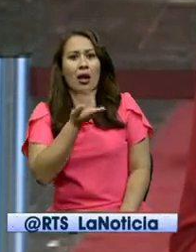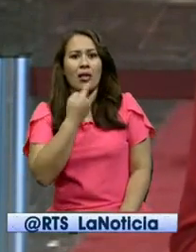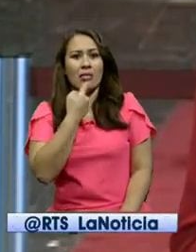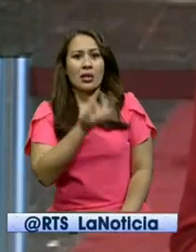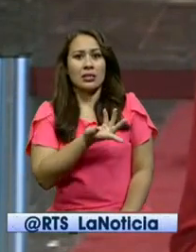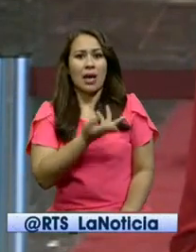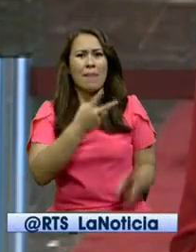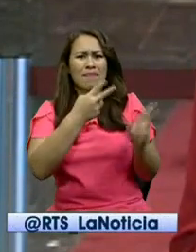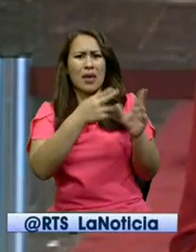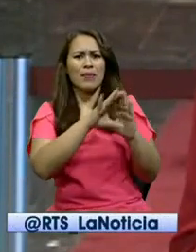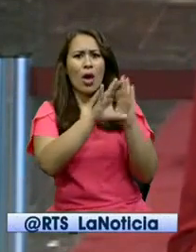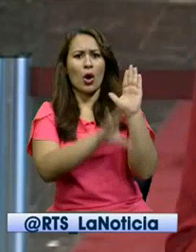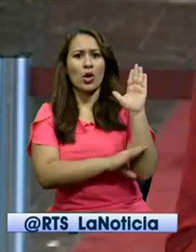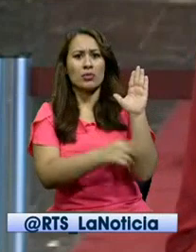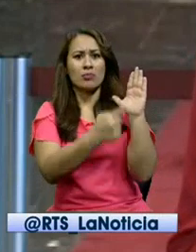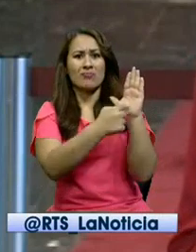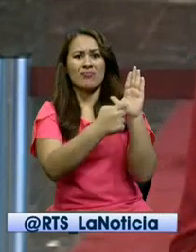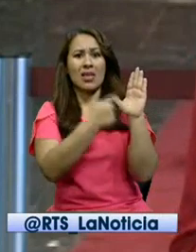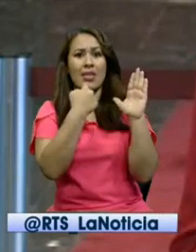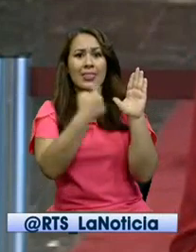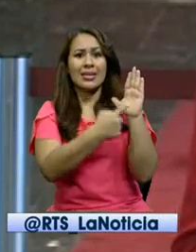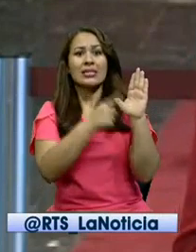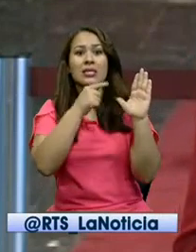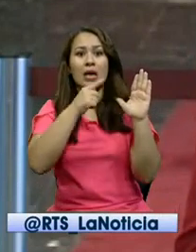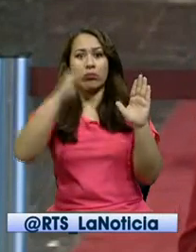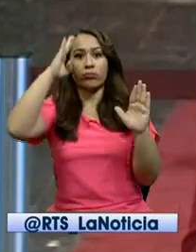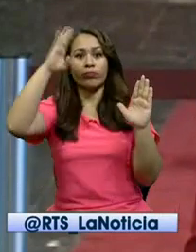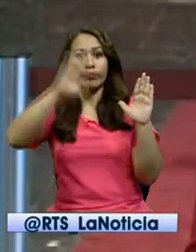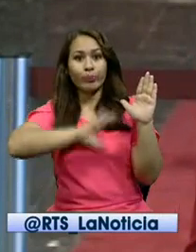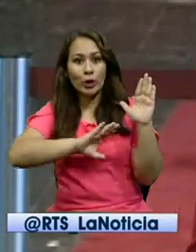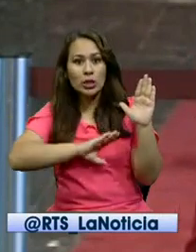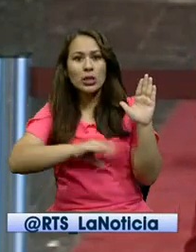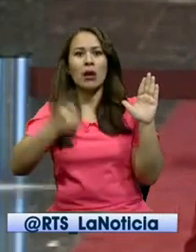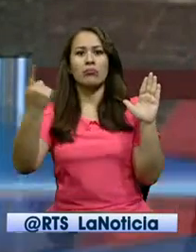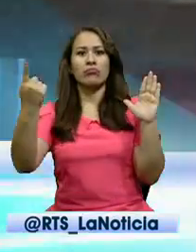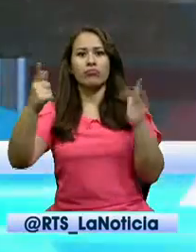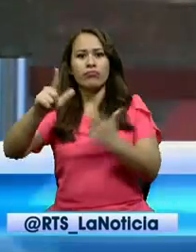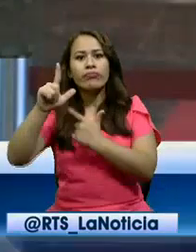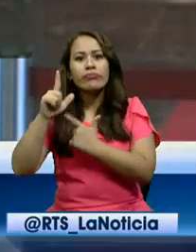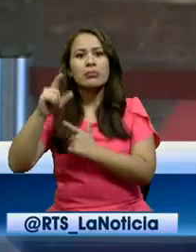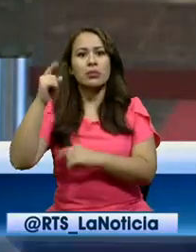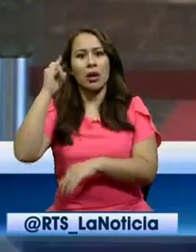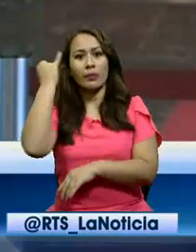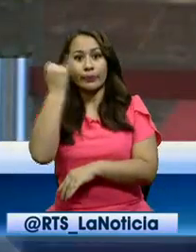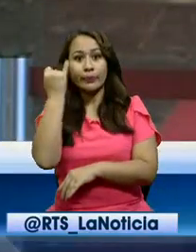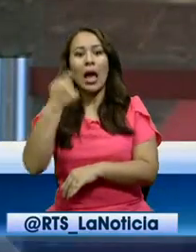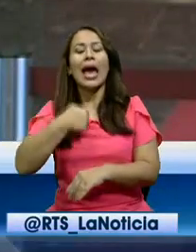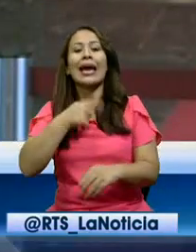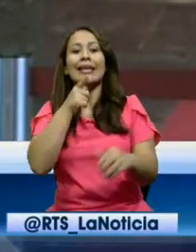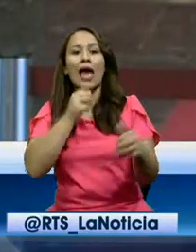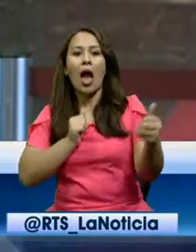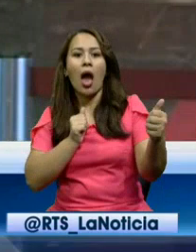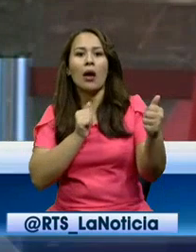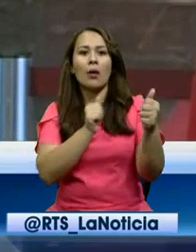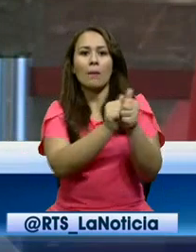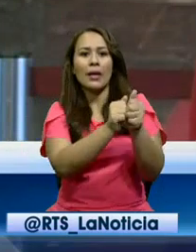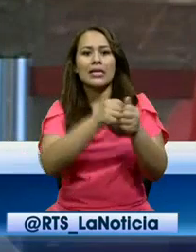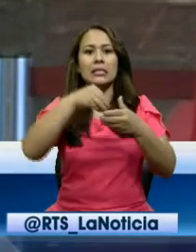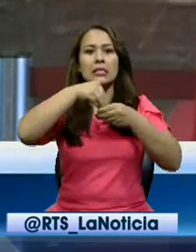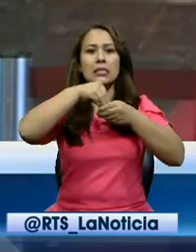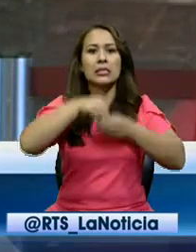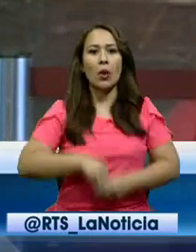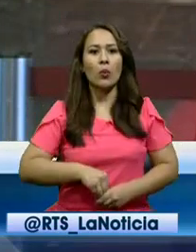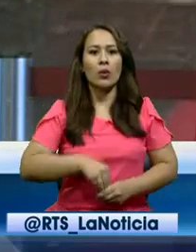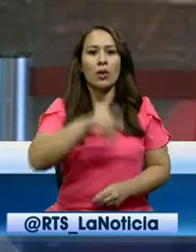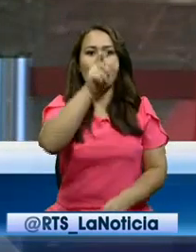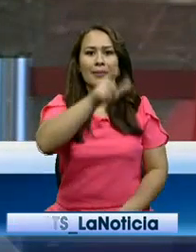ellos, es la misma constitución quien establece que sea la fuerza policial y la fuerza militar quien resguarde la seguridad ciudadana. Además,